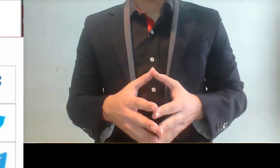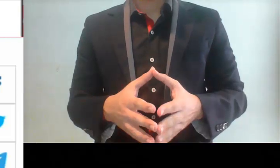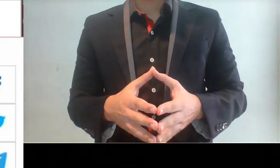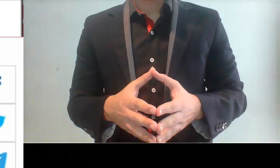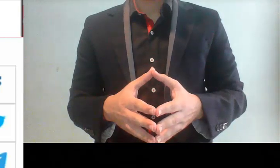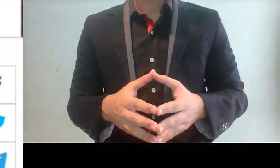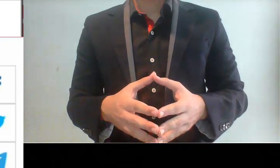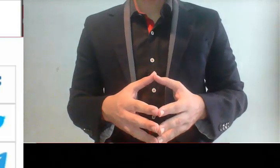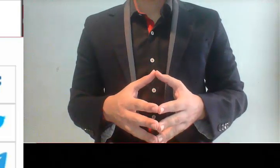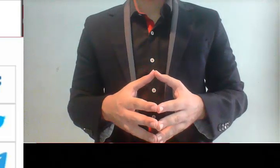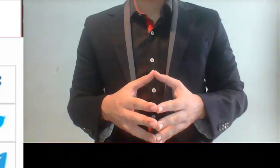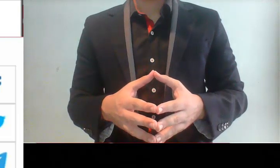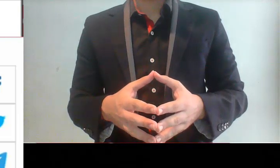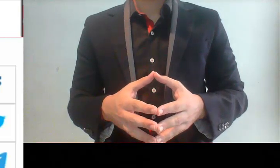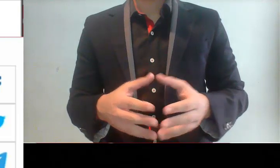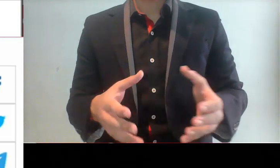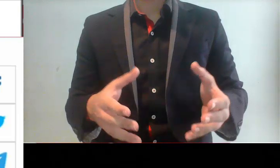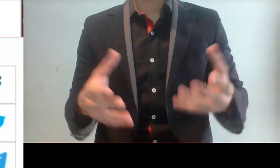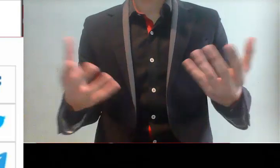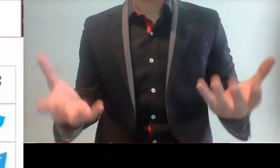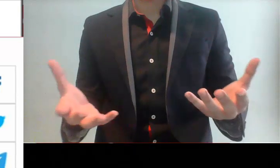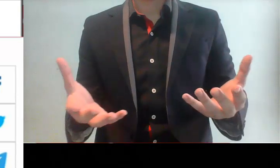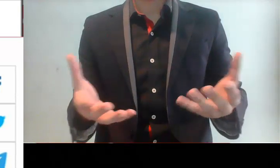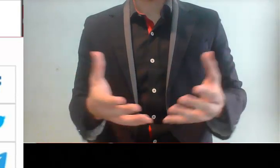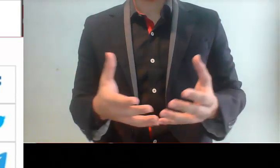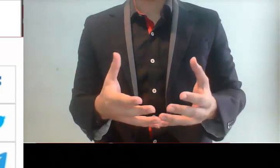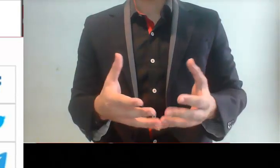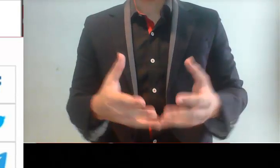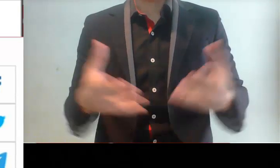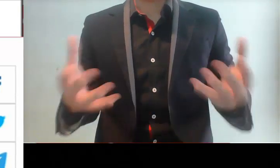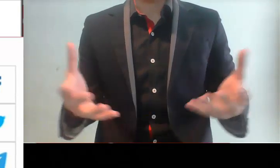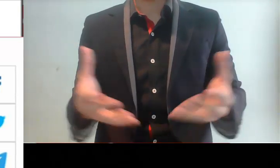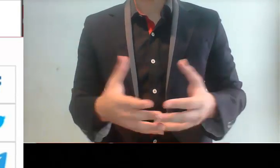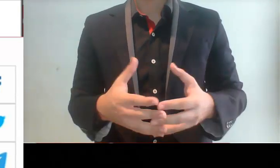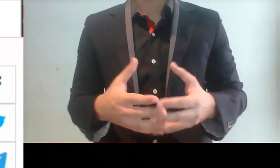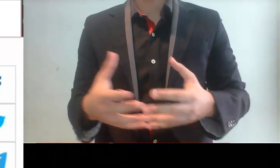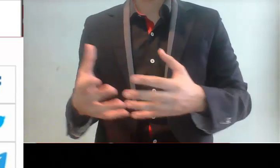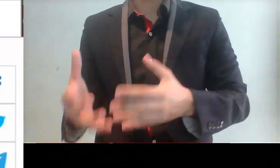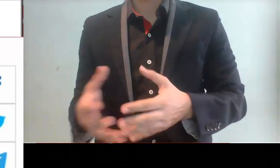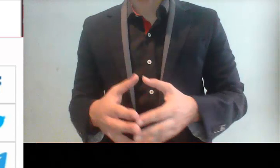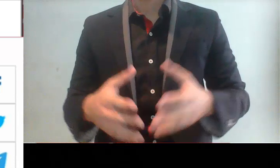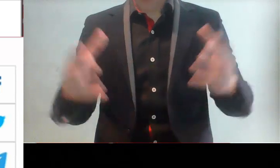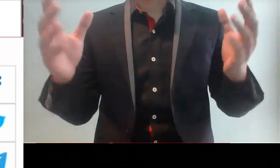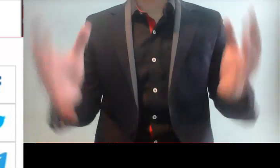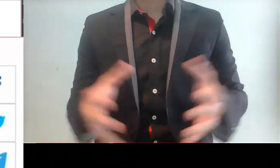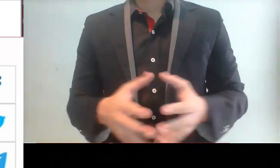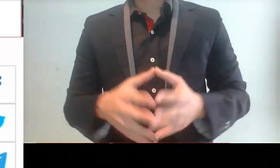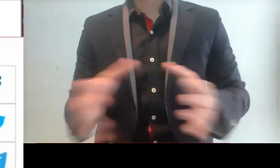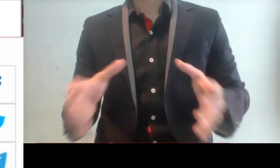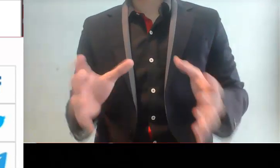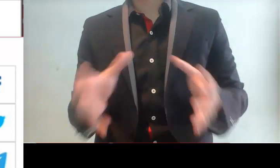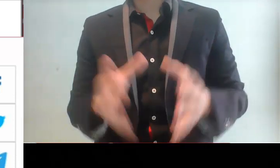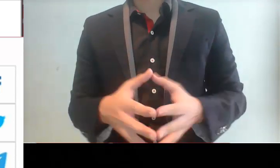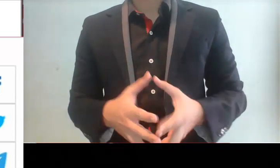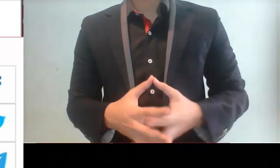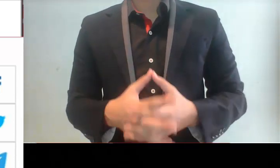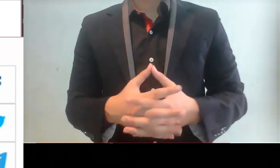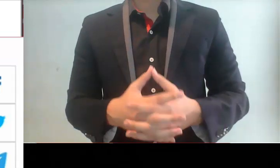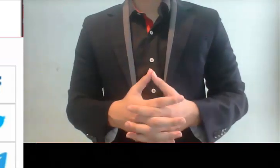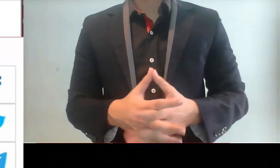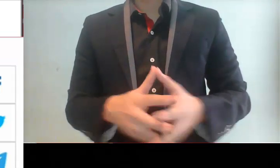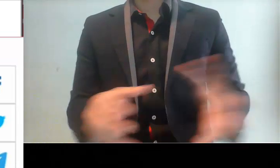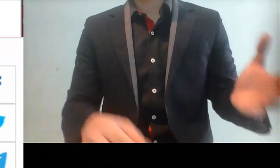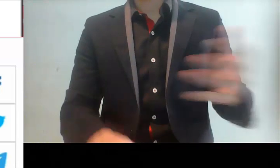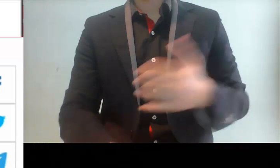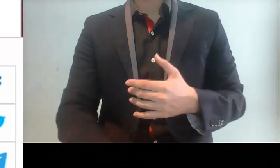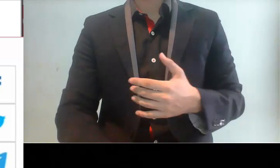se advierte que este tipo de ataques puede llegar a afectar bastante la democracia de un país, puesto que los candidatos que elige el pueblo ya no